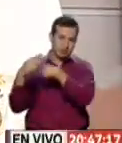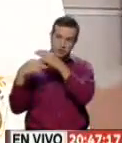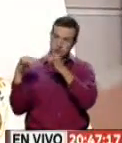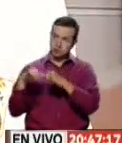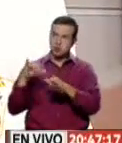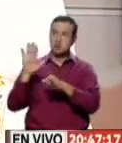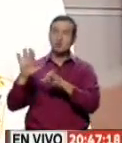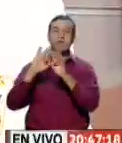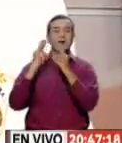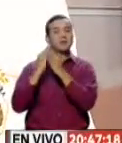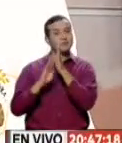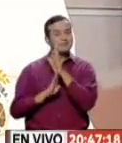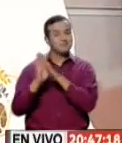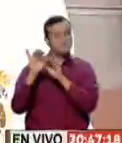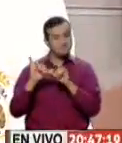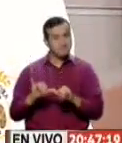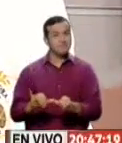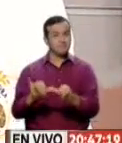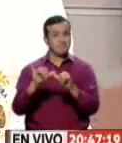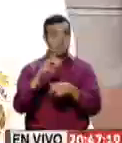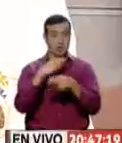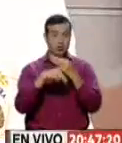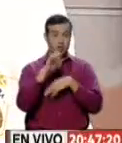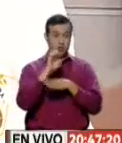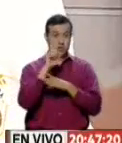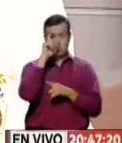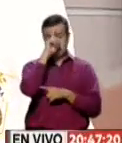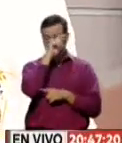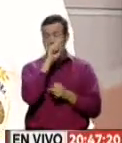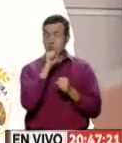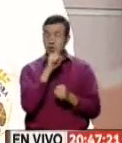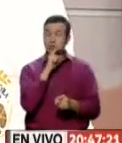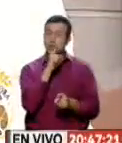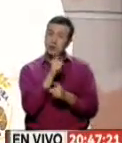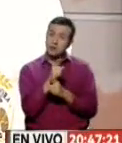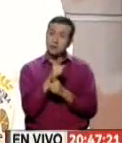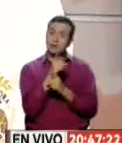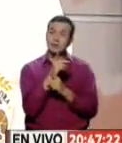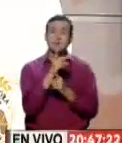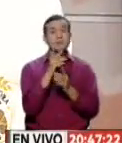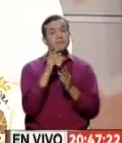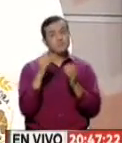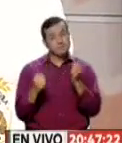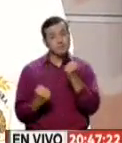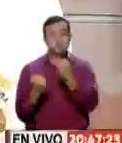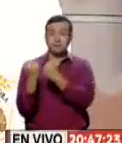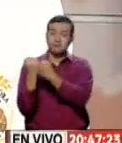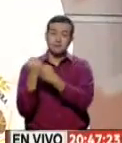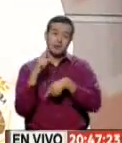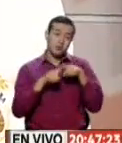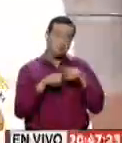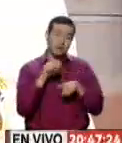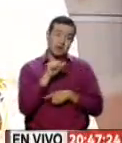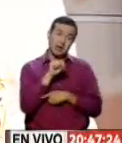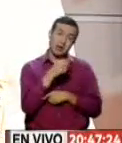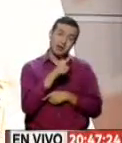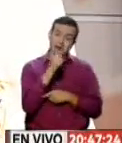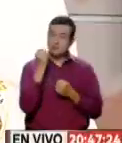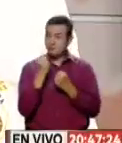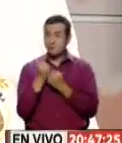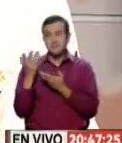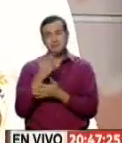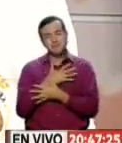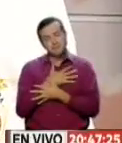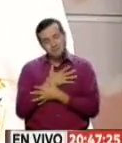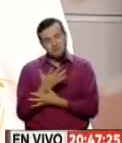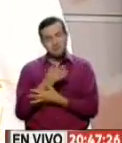saque adelante a su familia, porque uno para emprender aquí en el Ecuador es difícil. Entonces ese es un pequeño apoyo de su compañero, de Ángel Armas, claro que sí, que se le quiere